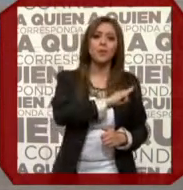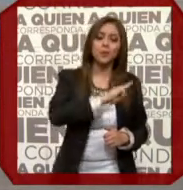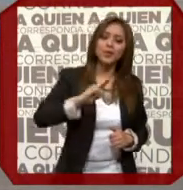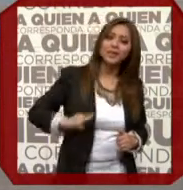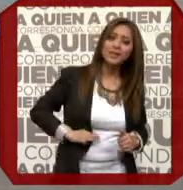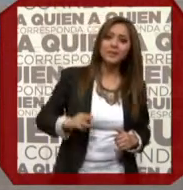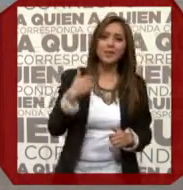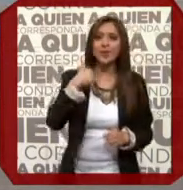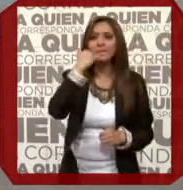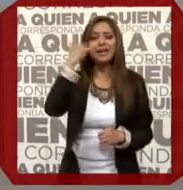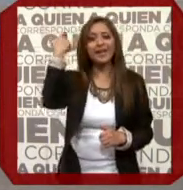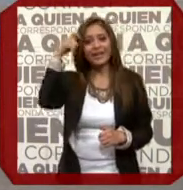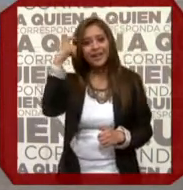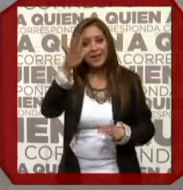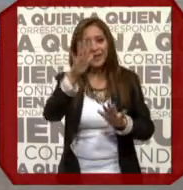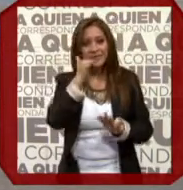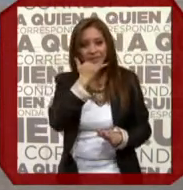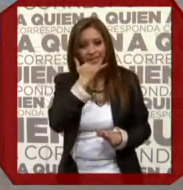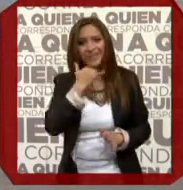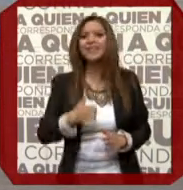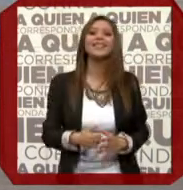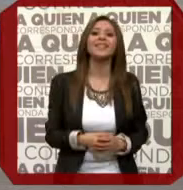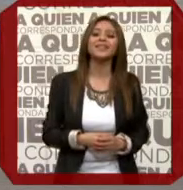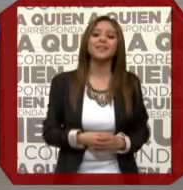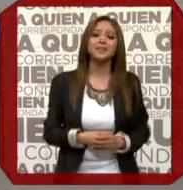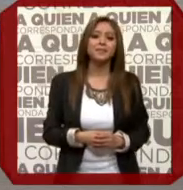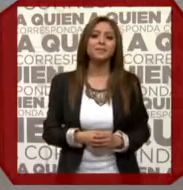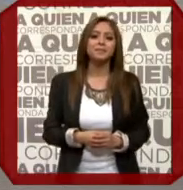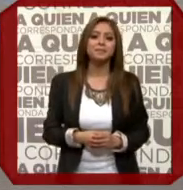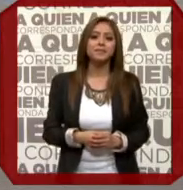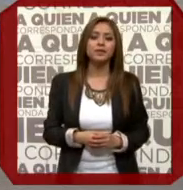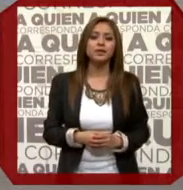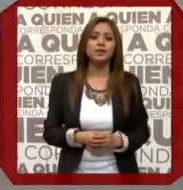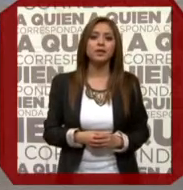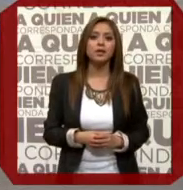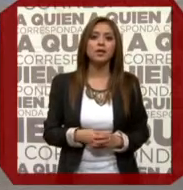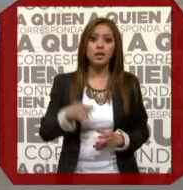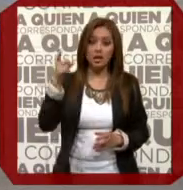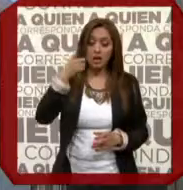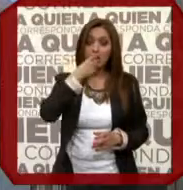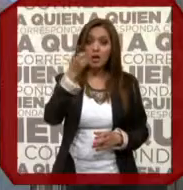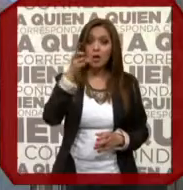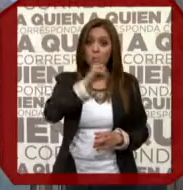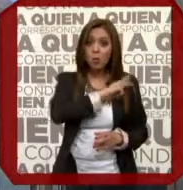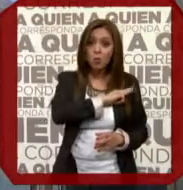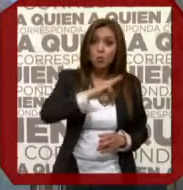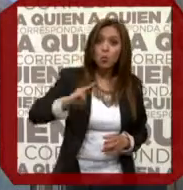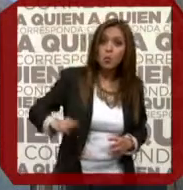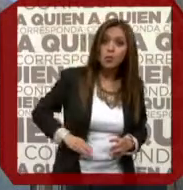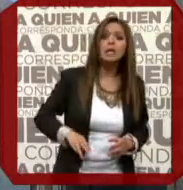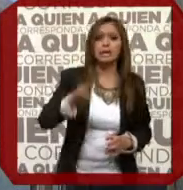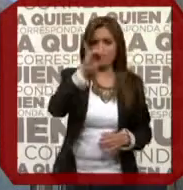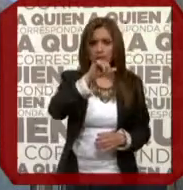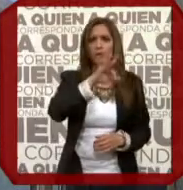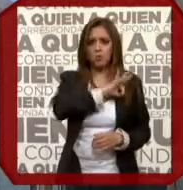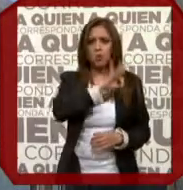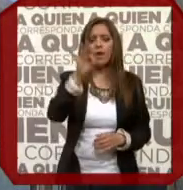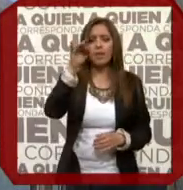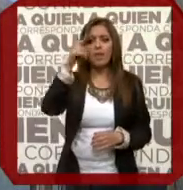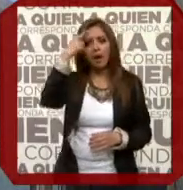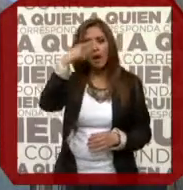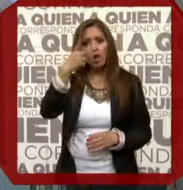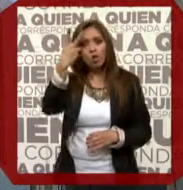no, es que todavía se me quedó Querétaro. Yo sé que estás agarrando la cancha, tú vienes de fuera y luego... Le dicen en el municipio que sí es candidata para poder